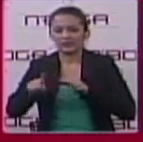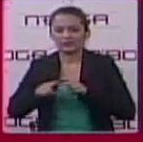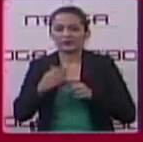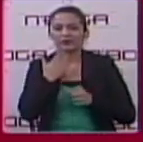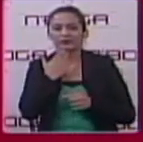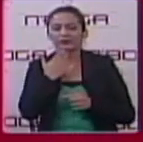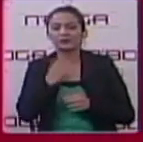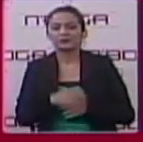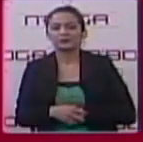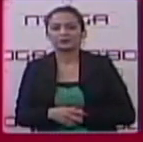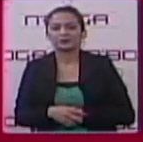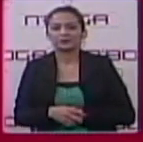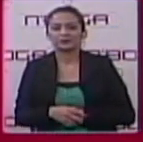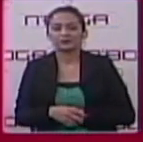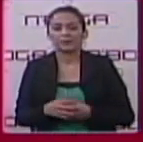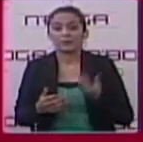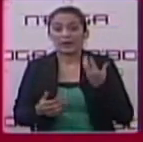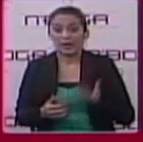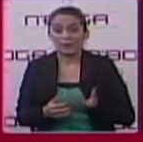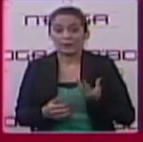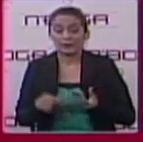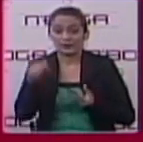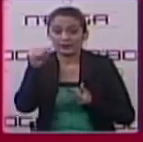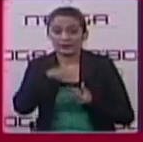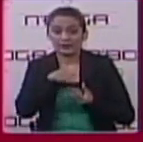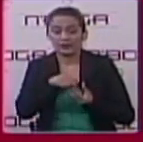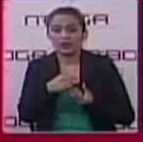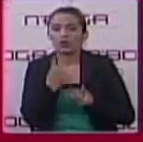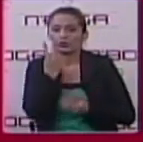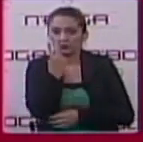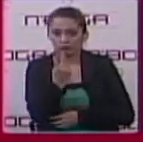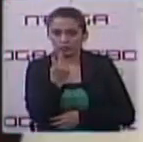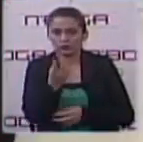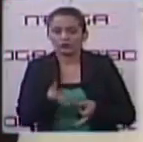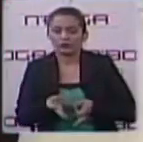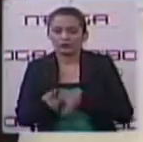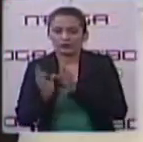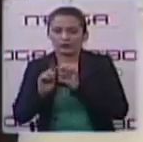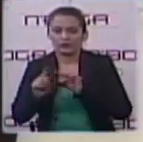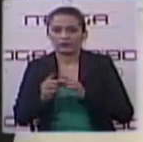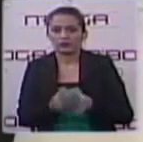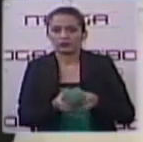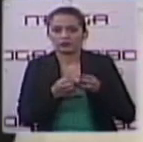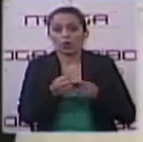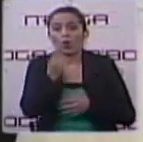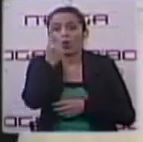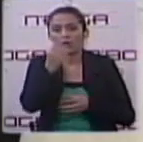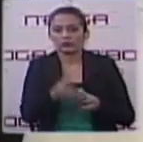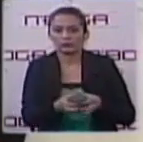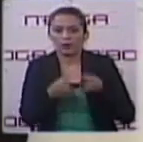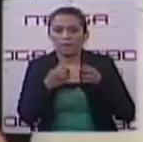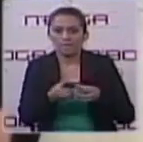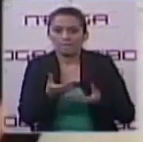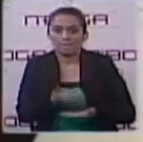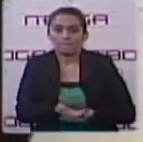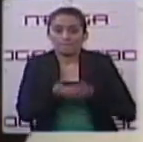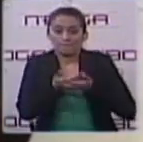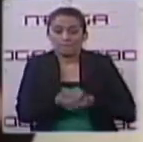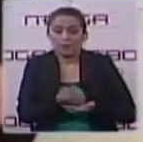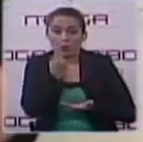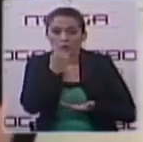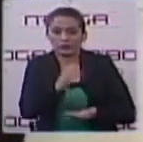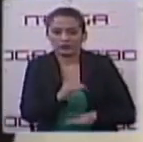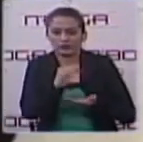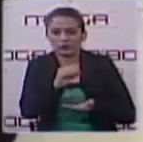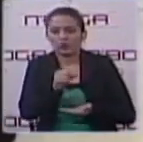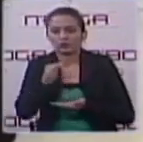nuestra papa Viene en dos tipos de presentaciones puede ser una libra o media libra de papas aparte de eso te viene con